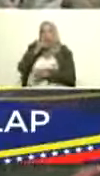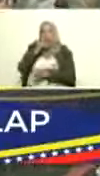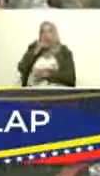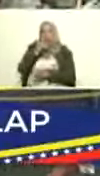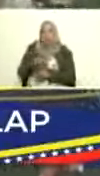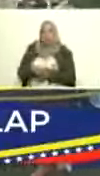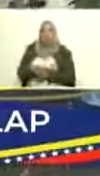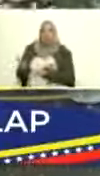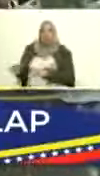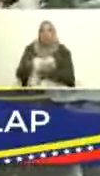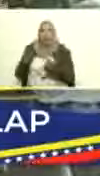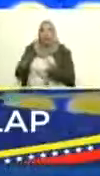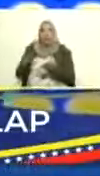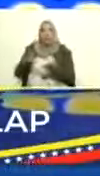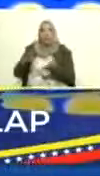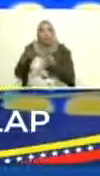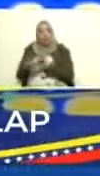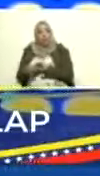¡Vamos, CLAP!